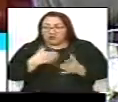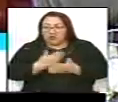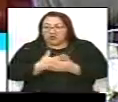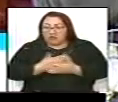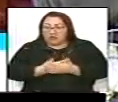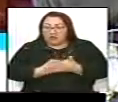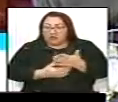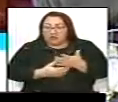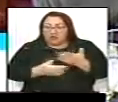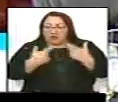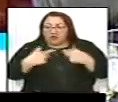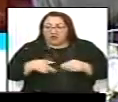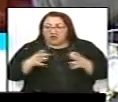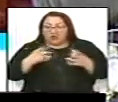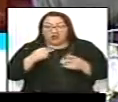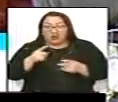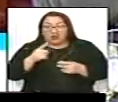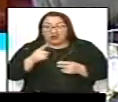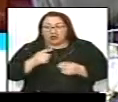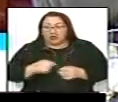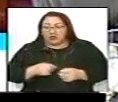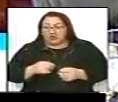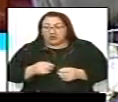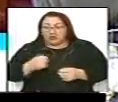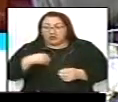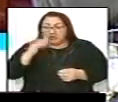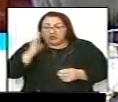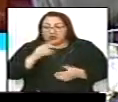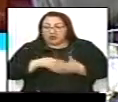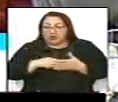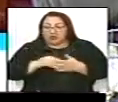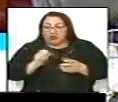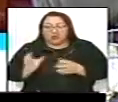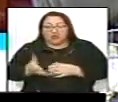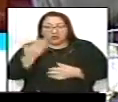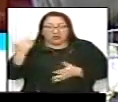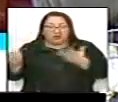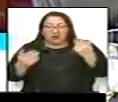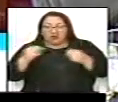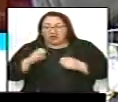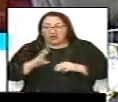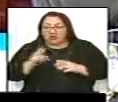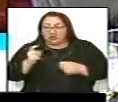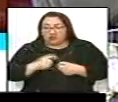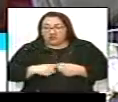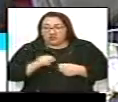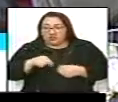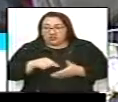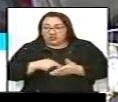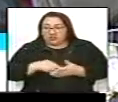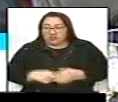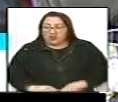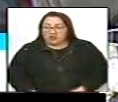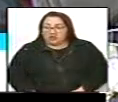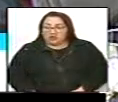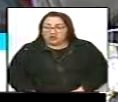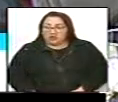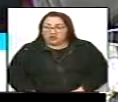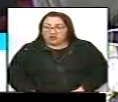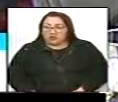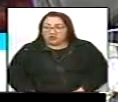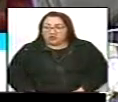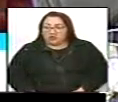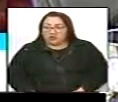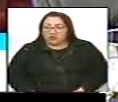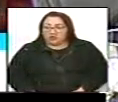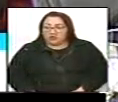pruebas, el video donde el señor está ha ordenado que se deslacre, que inclusive le ha dicho que no ha participado, ahí está participando directamente, que